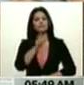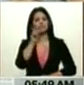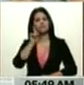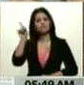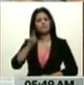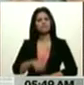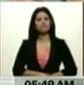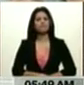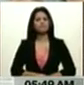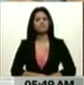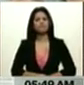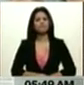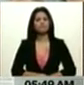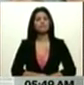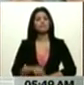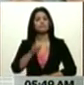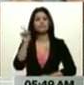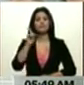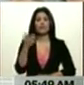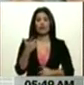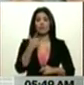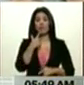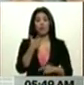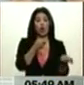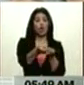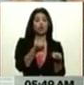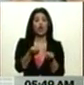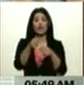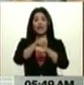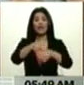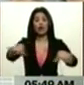De los revendedores se abastece en supermercado. Vean, ¿no?